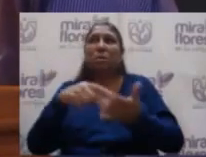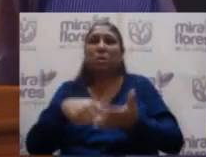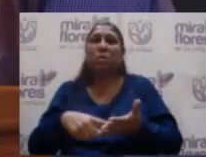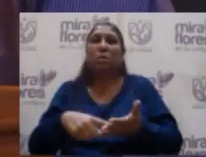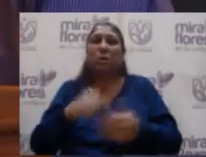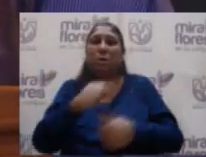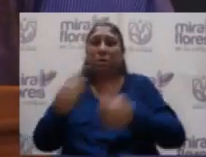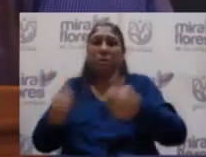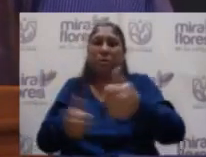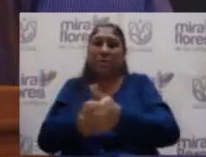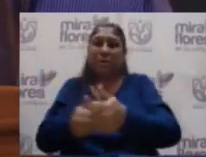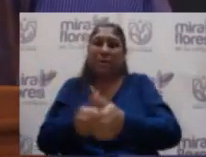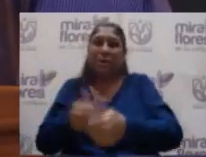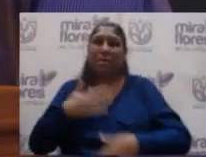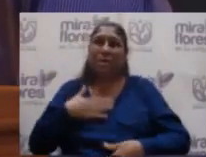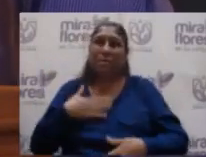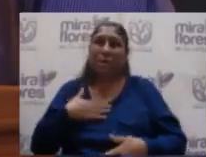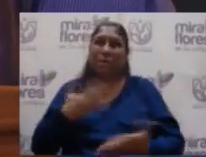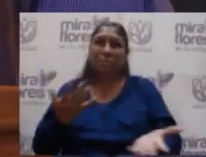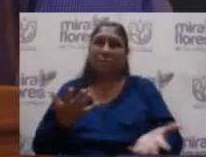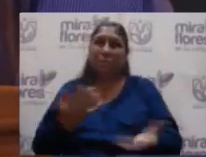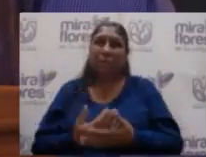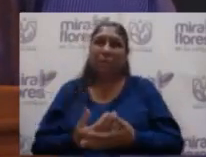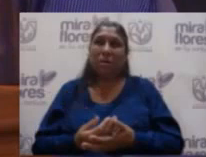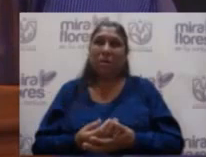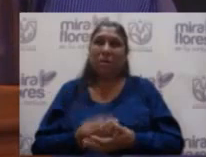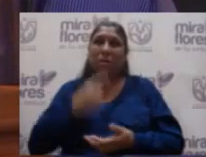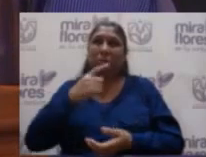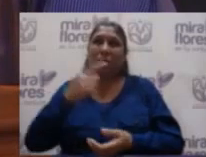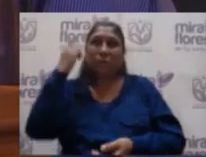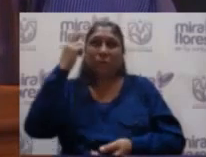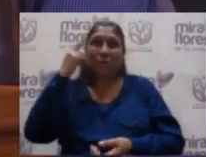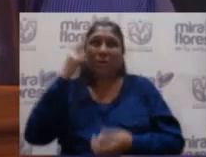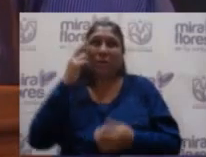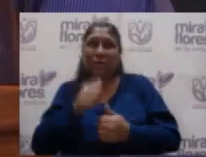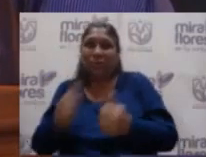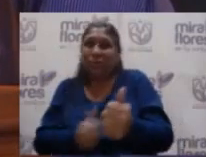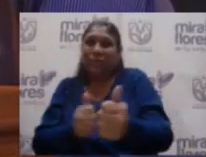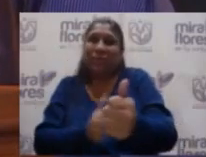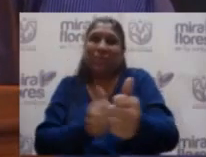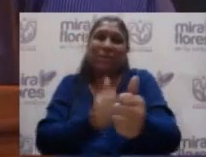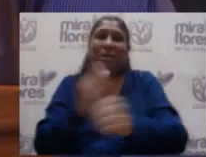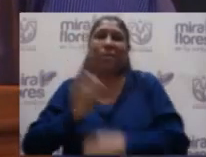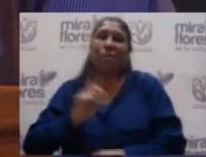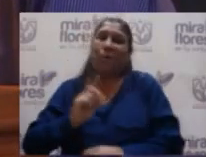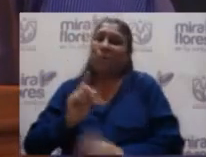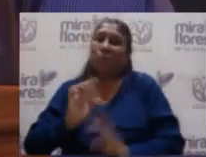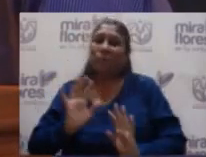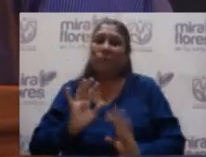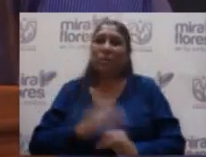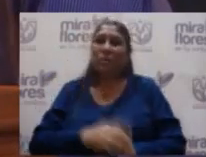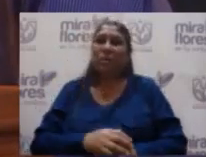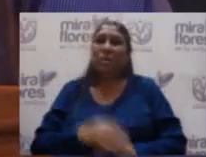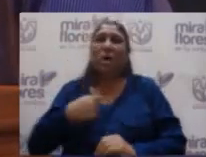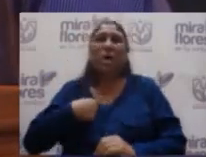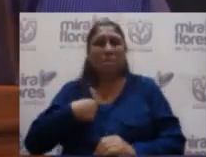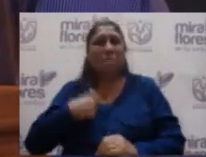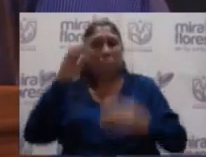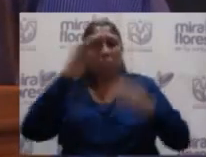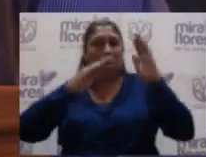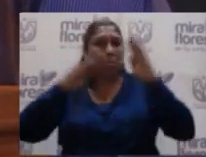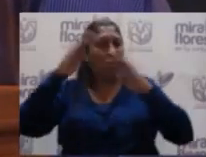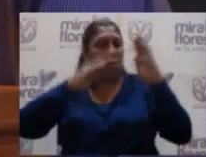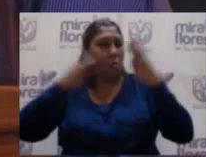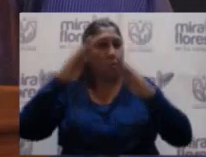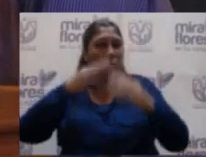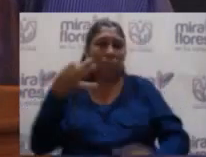que me seguía a mí. Y no es por Se eso... Se siguen mutuamente, ¿eh? Pero bueno, Sí me preocupa.